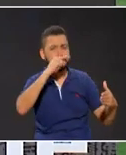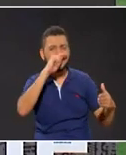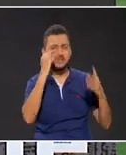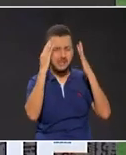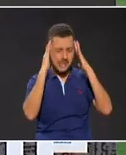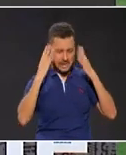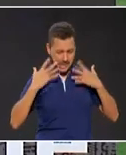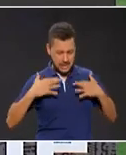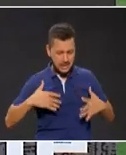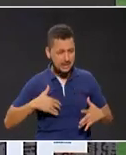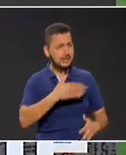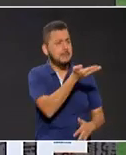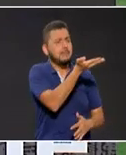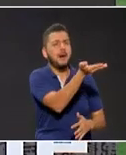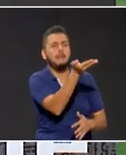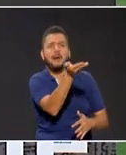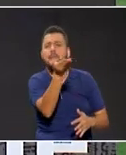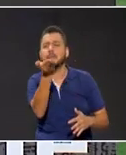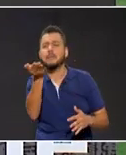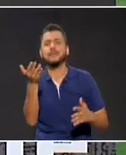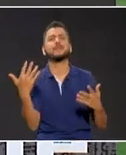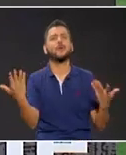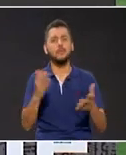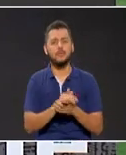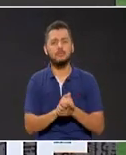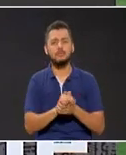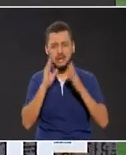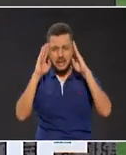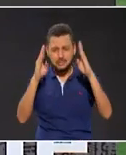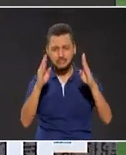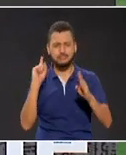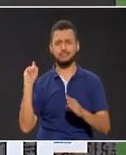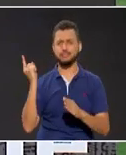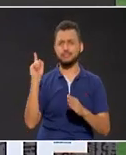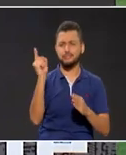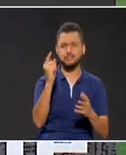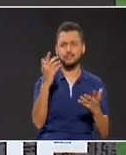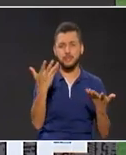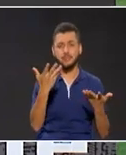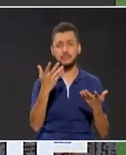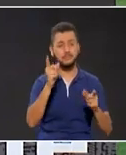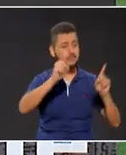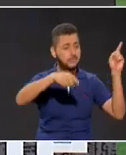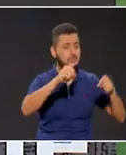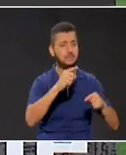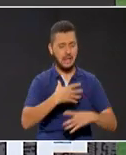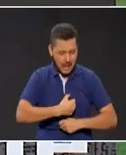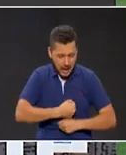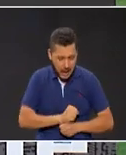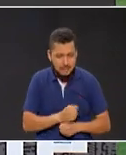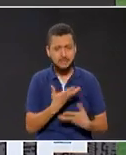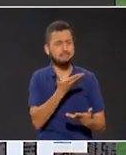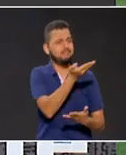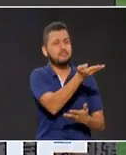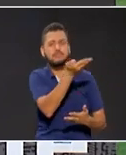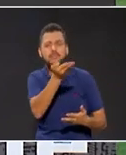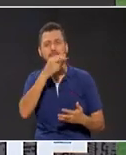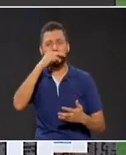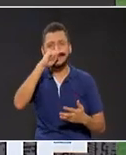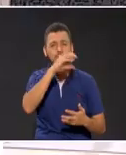incremento que usted habla de los últimos meses, la mendicidad infantil es un tema que preocupa mucho, sobre todo la que se ha suscitado por la